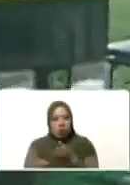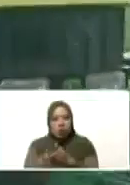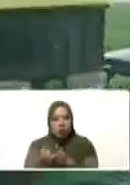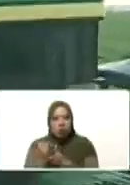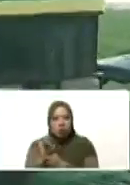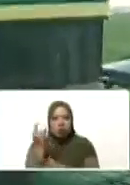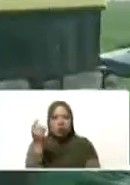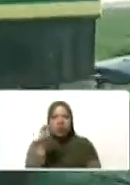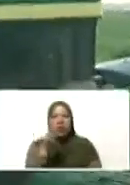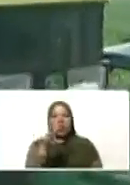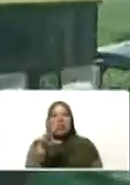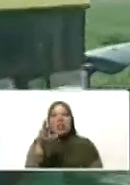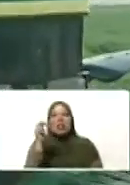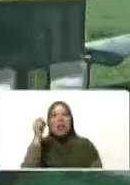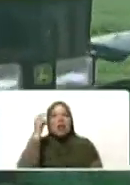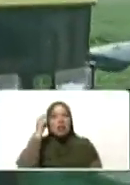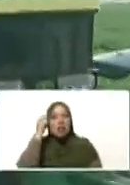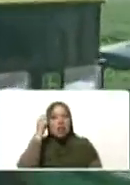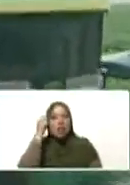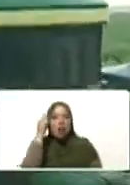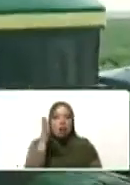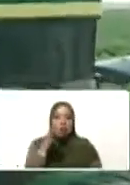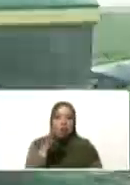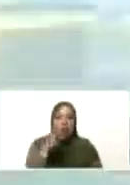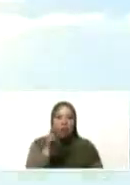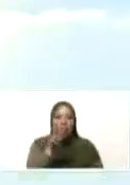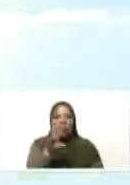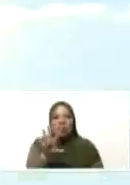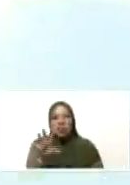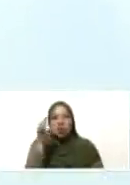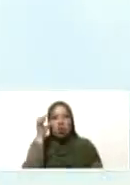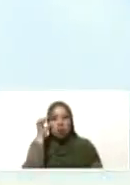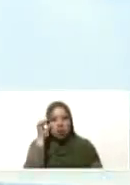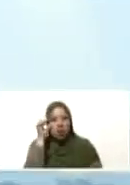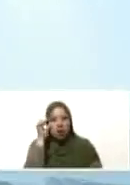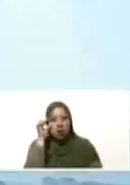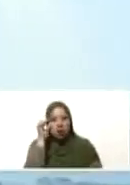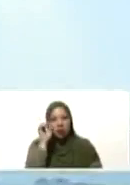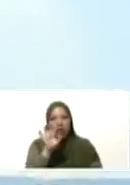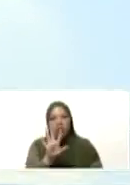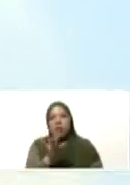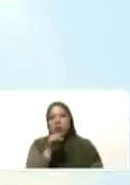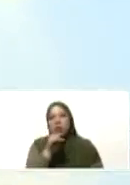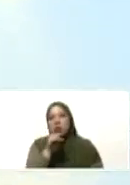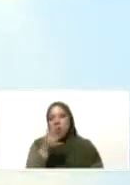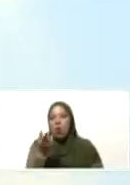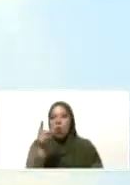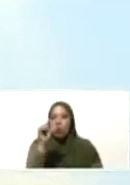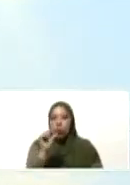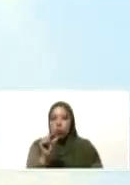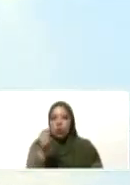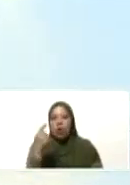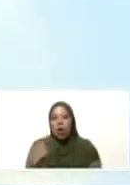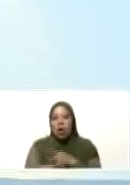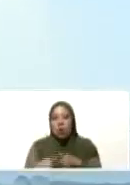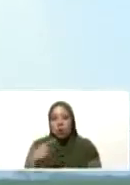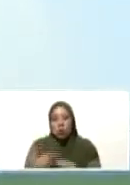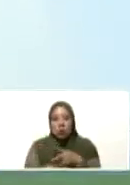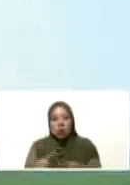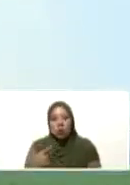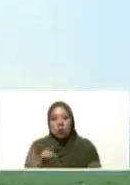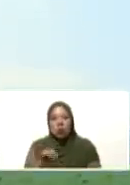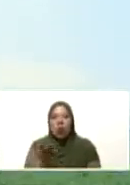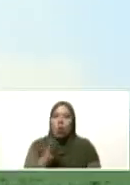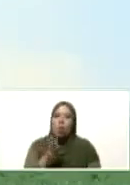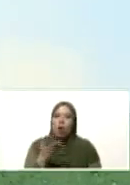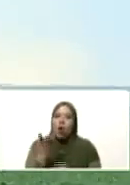25, 30 días. Cuando usted ingresó, había una que estaba amarillita allí. Esa ya está casi lista para cosecha. Cultivo de la soya más o